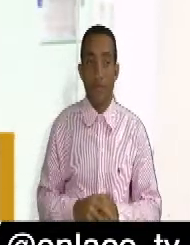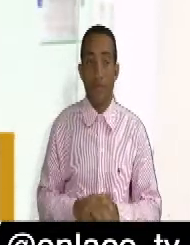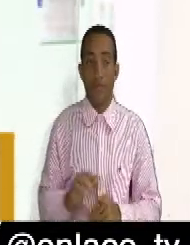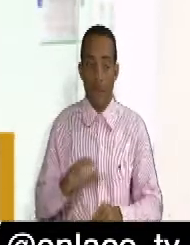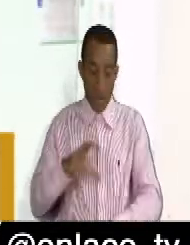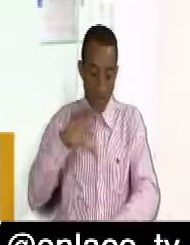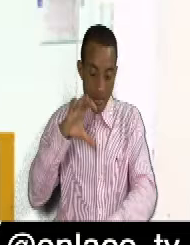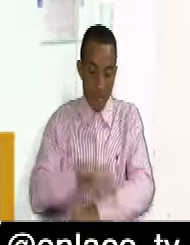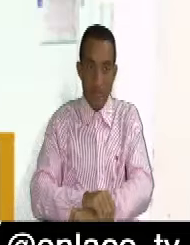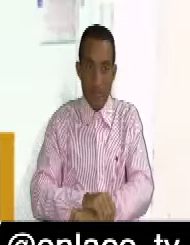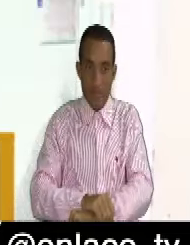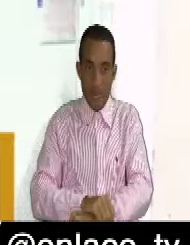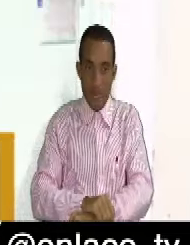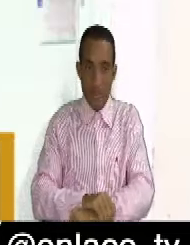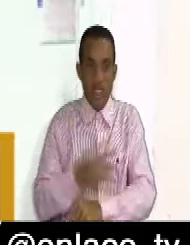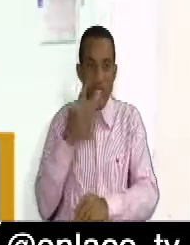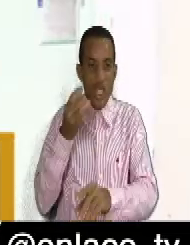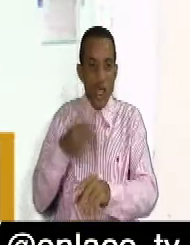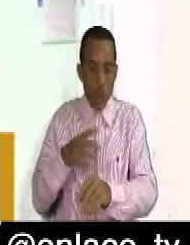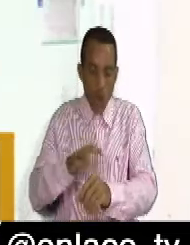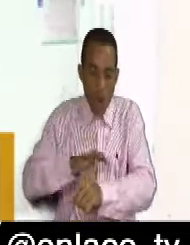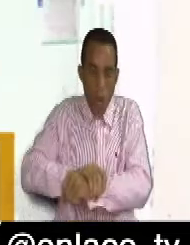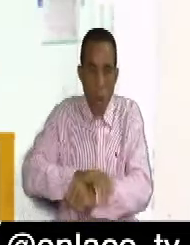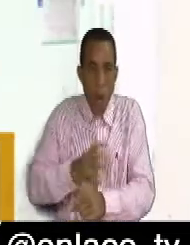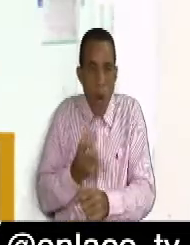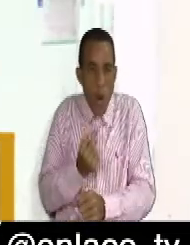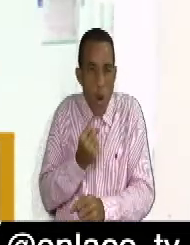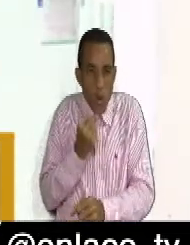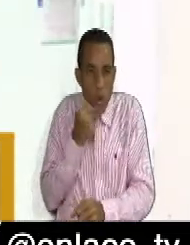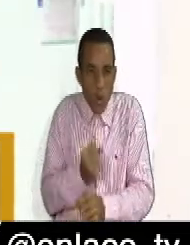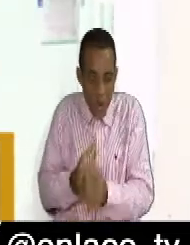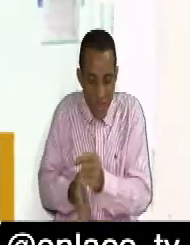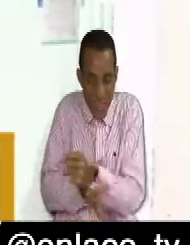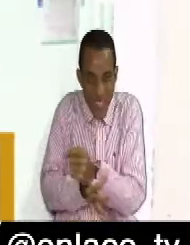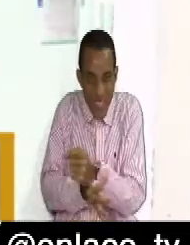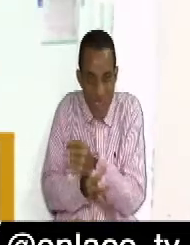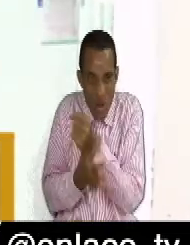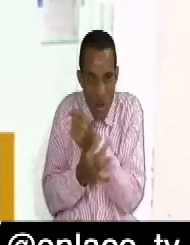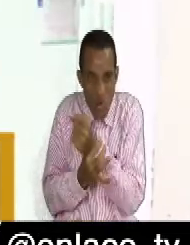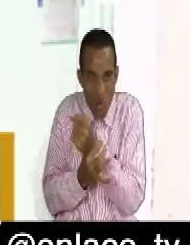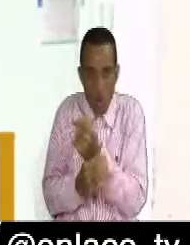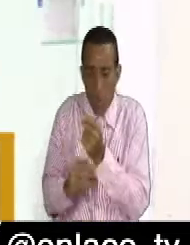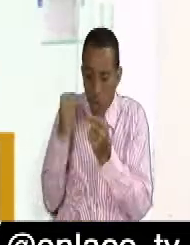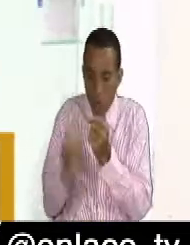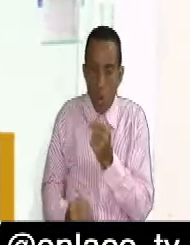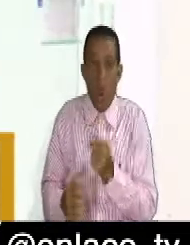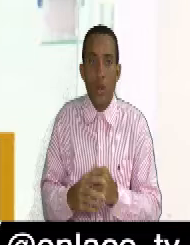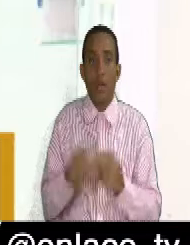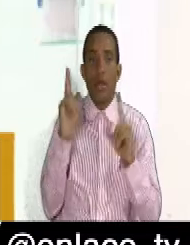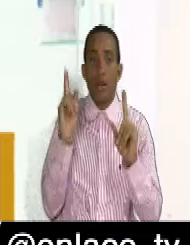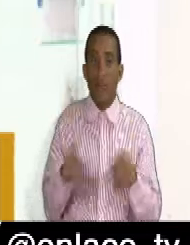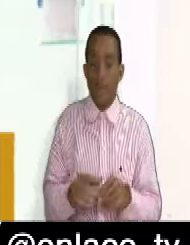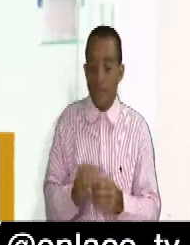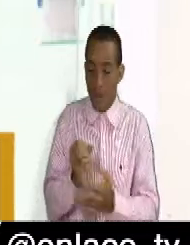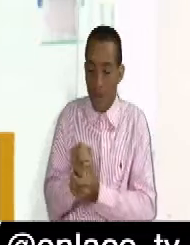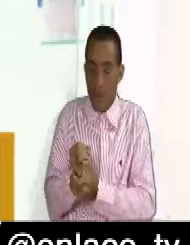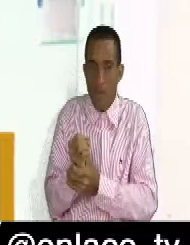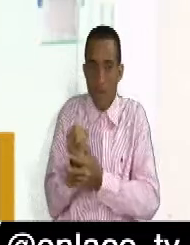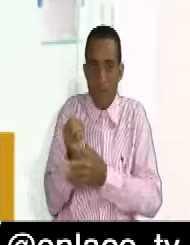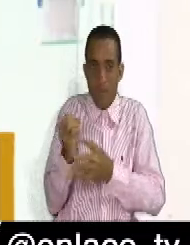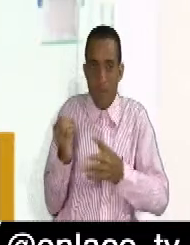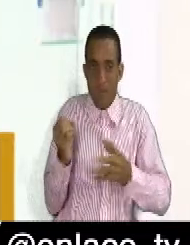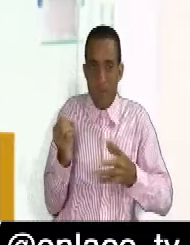que me la apretaron bien para que me cortara. Y a mi hermano también, eso tiene el brazo hinchadísimo, los dos